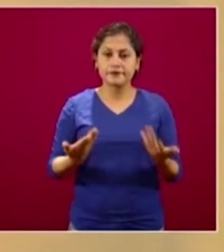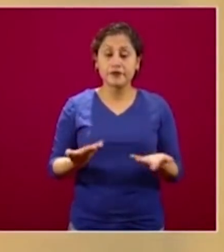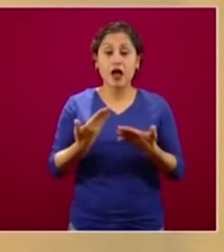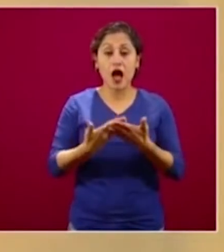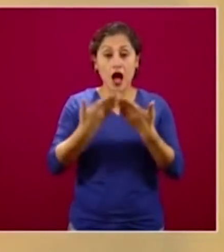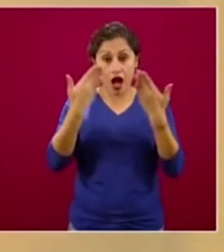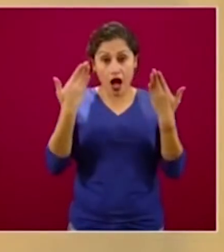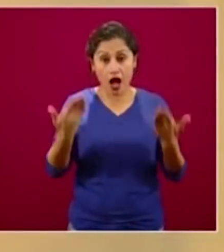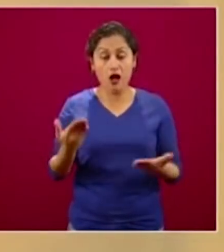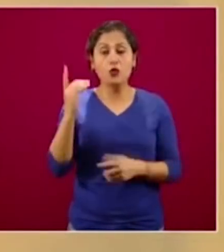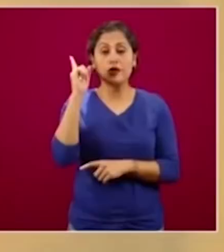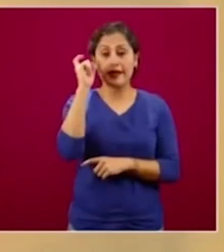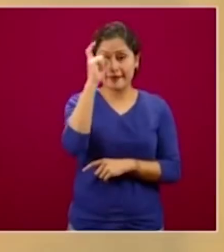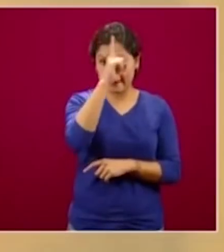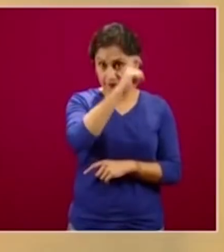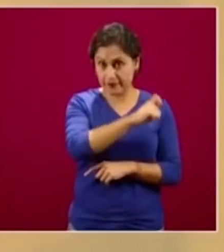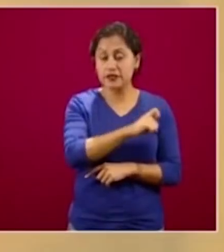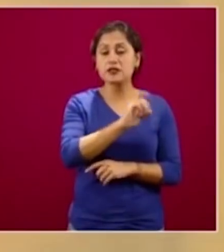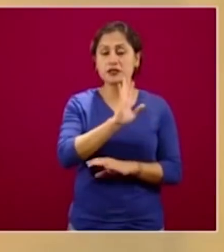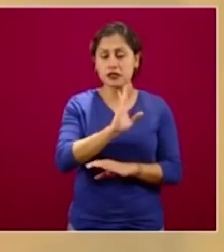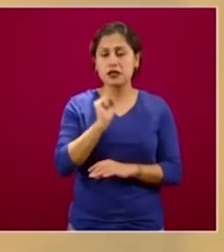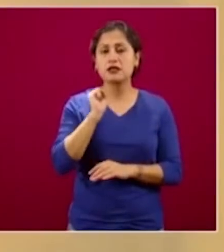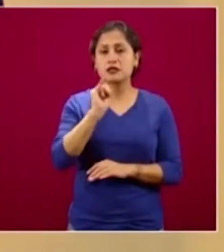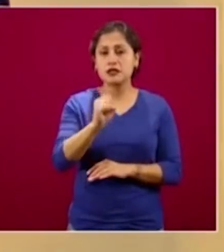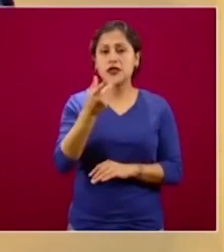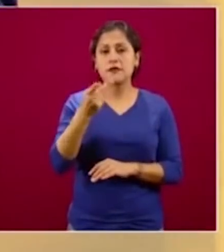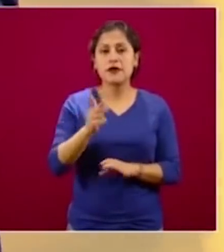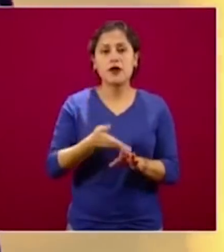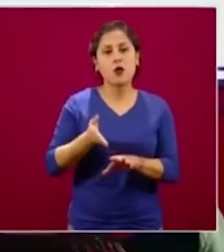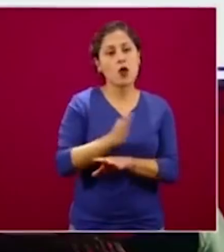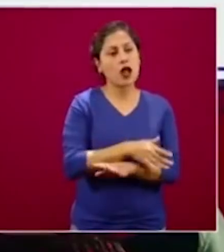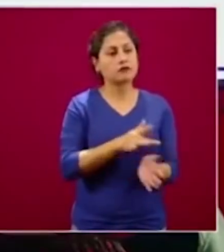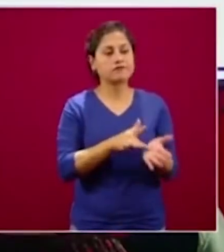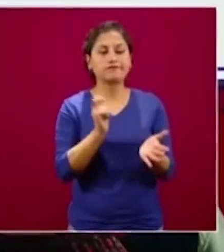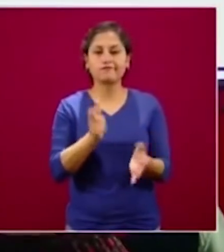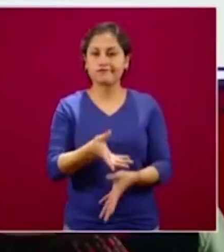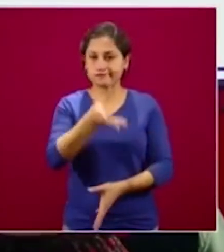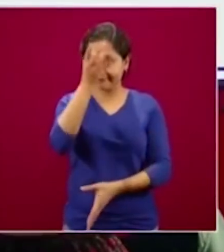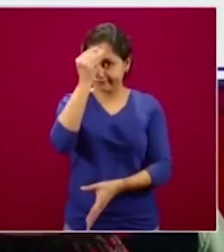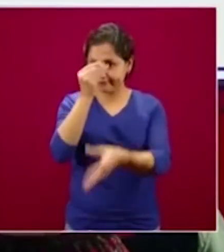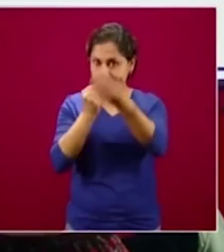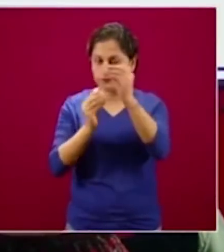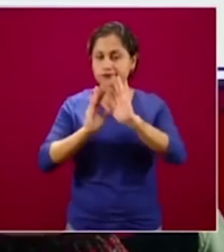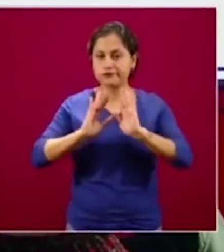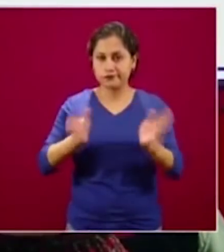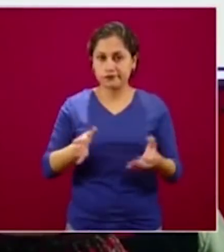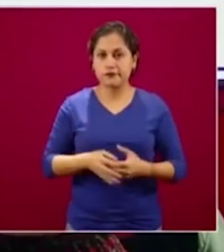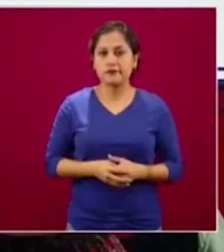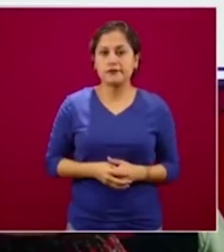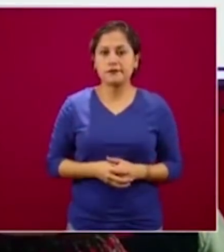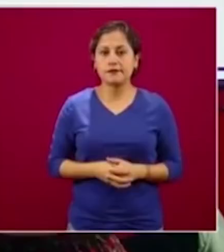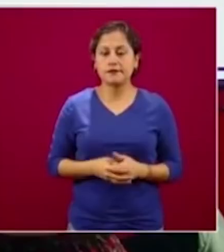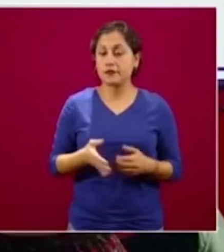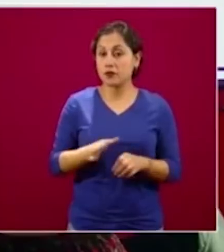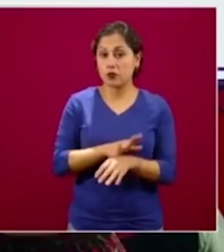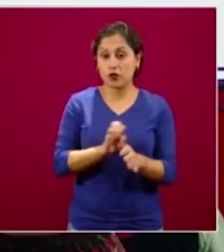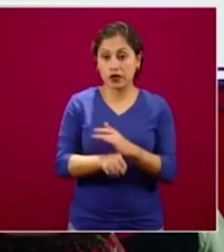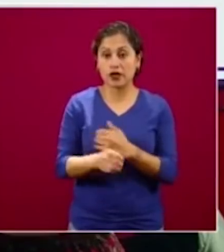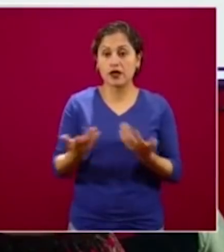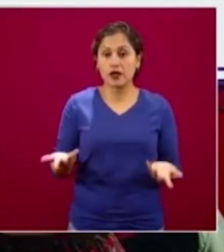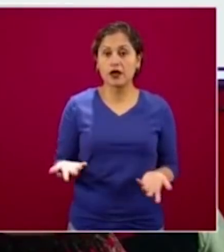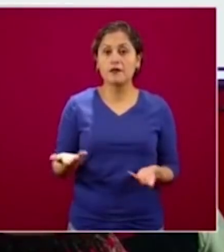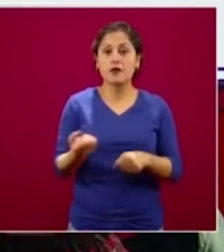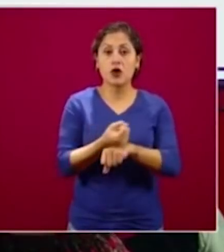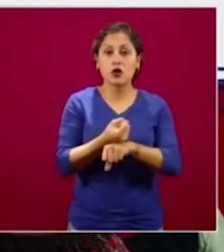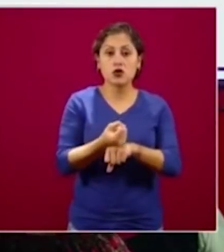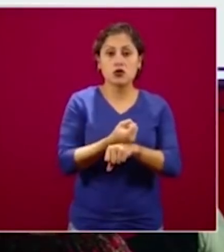presente de una mejor manera a estas barreras sociales que ocurren en la donación de sangre. Tiempo invertido en el proceso de